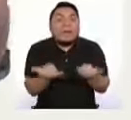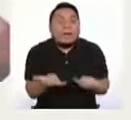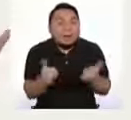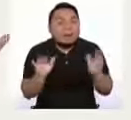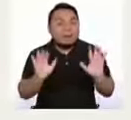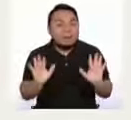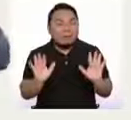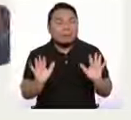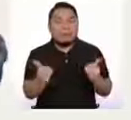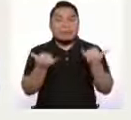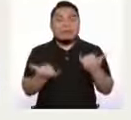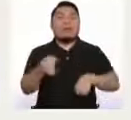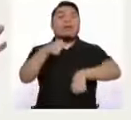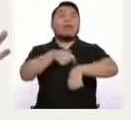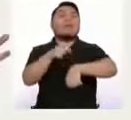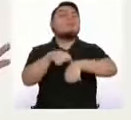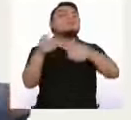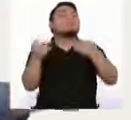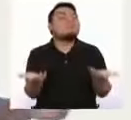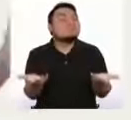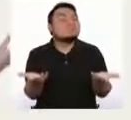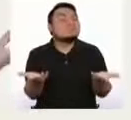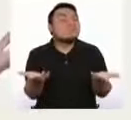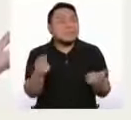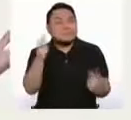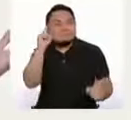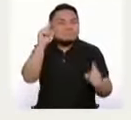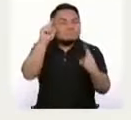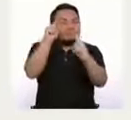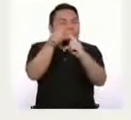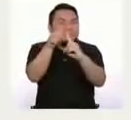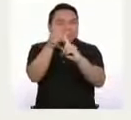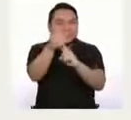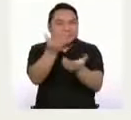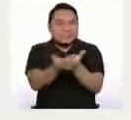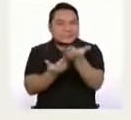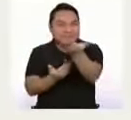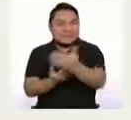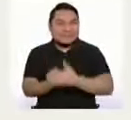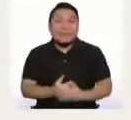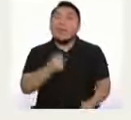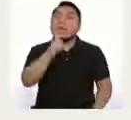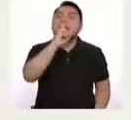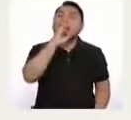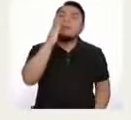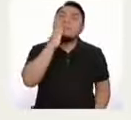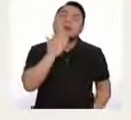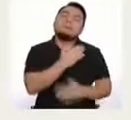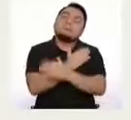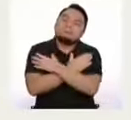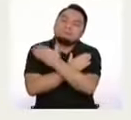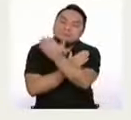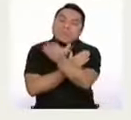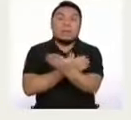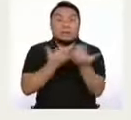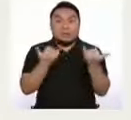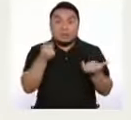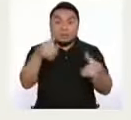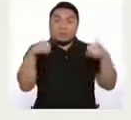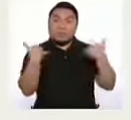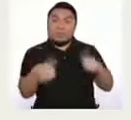niñas, ha llegado la hora de... ¡El reto! Queridos papis y mamis, a través de